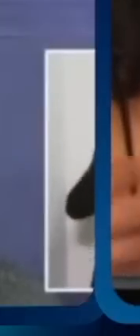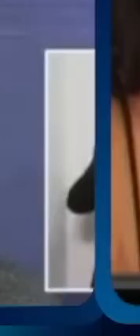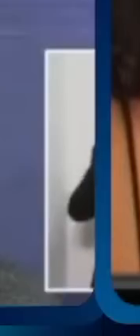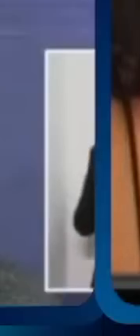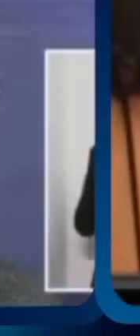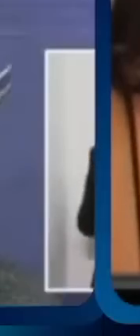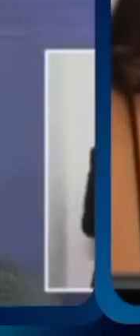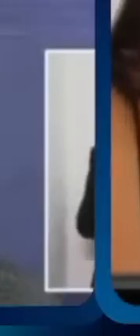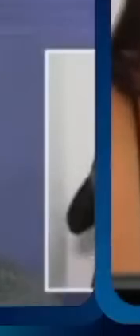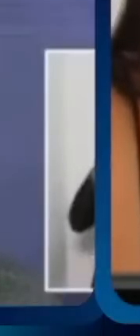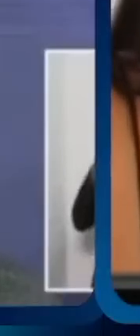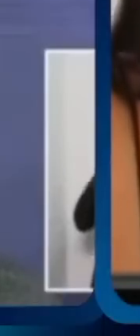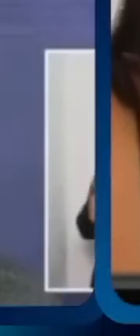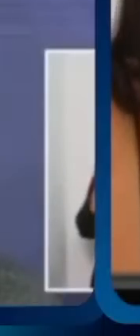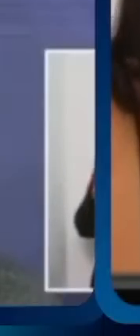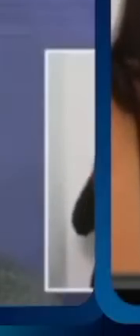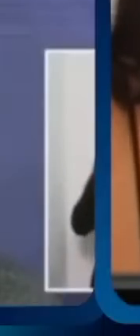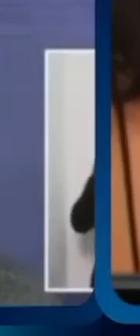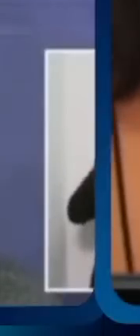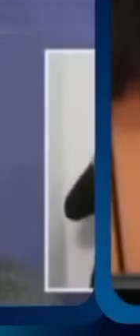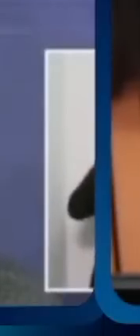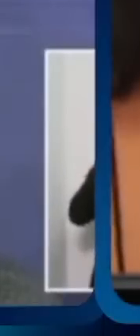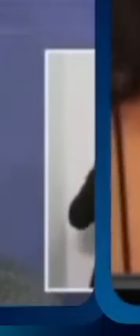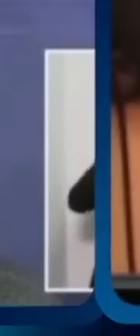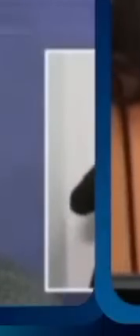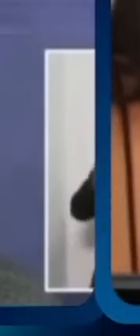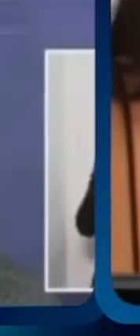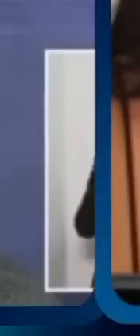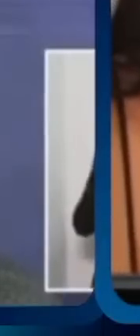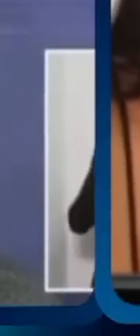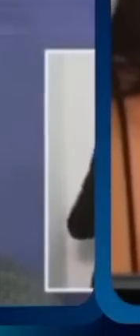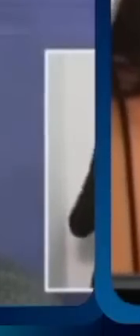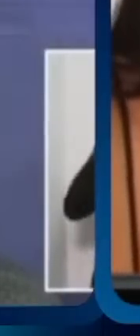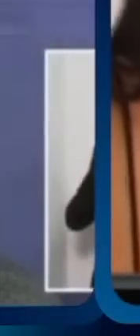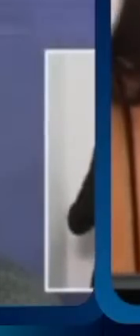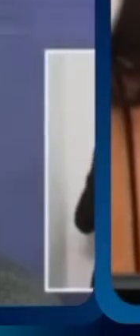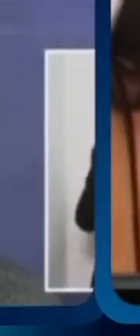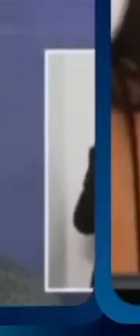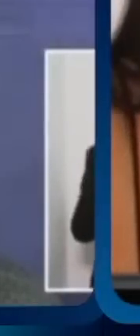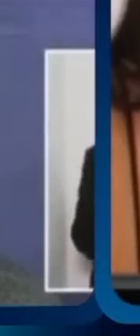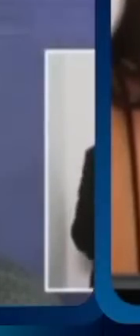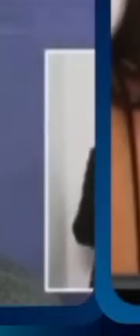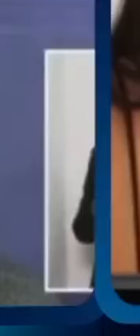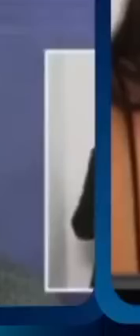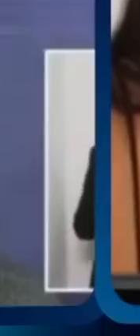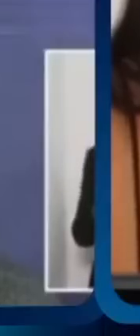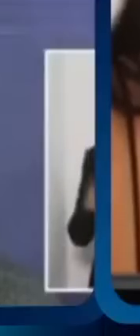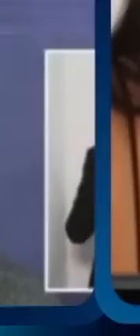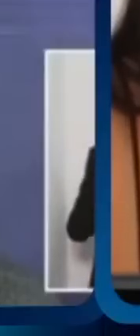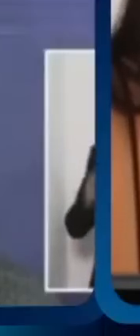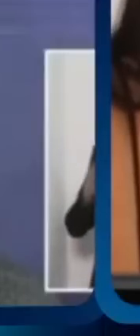esta señora al frente de la Suprema Corte, que ha dejado en claro que es más de la mafia del poder y que está